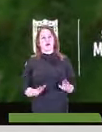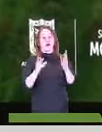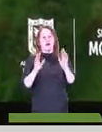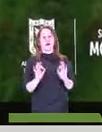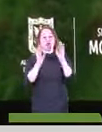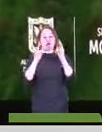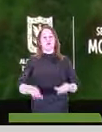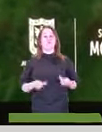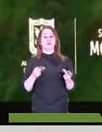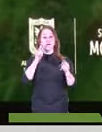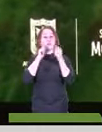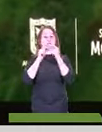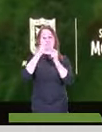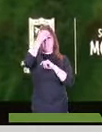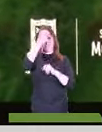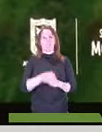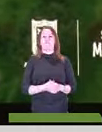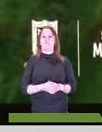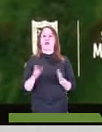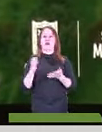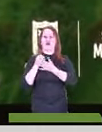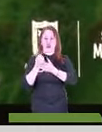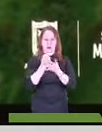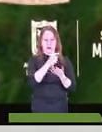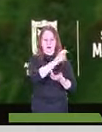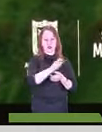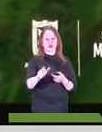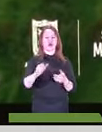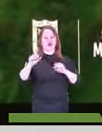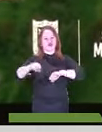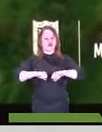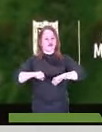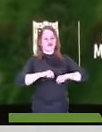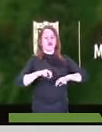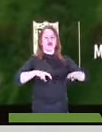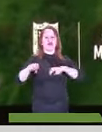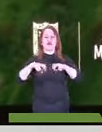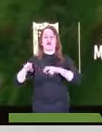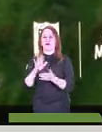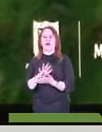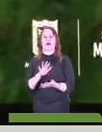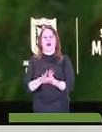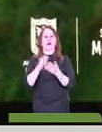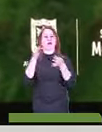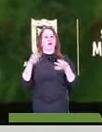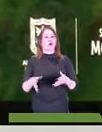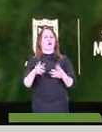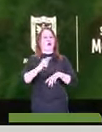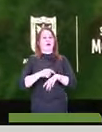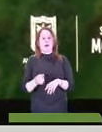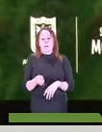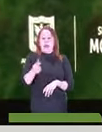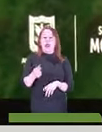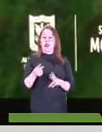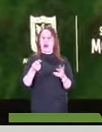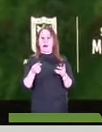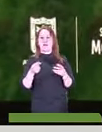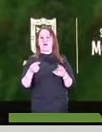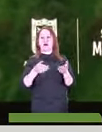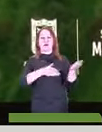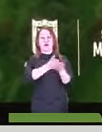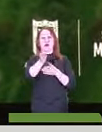vida, que ese es nuestro objetivo principal. Ayudar a que las personas se muevan más tranquilas, en menos tiempo, de forma segura, de forma sostenible, y por